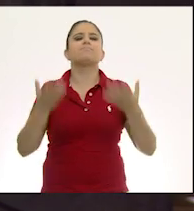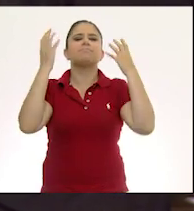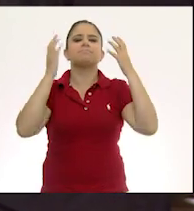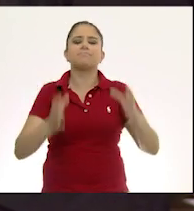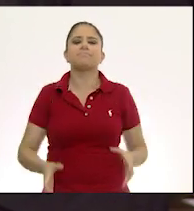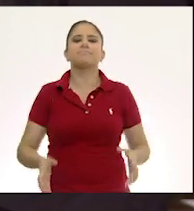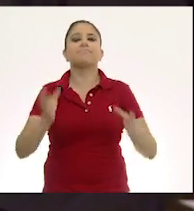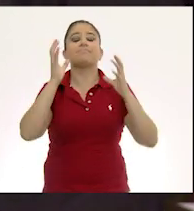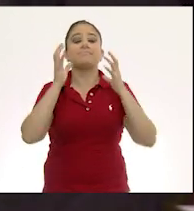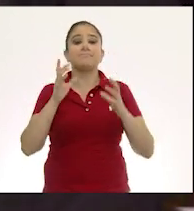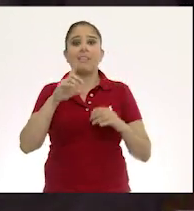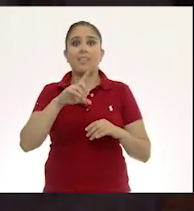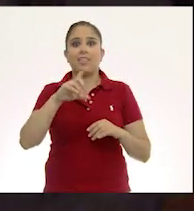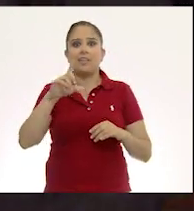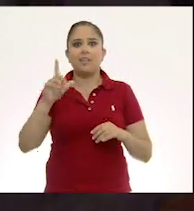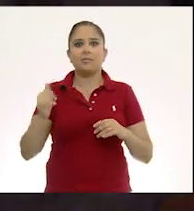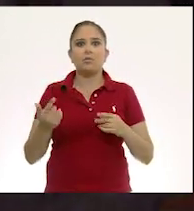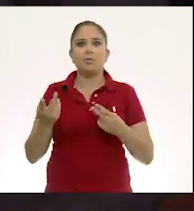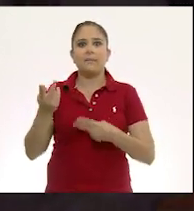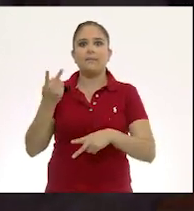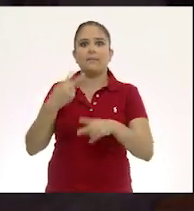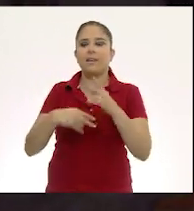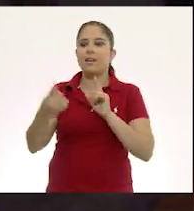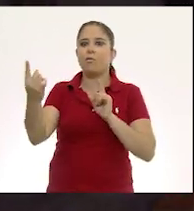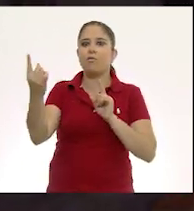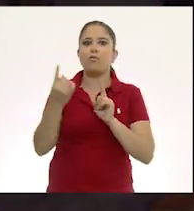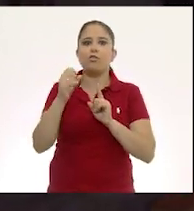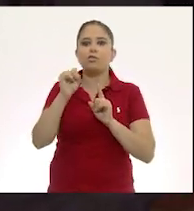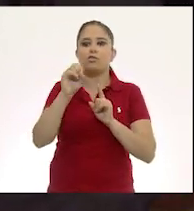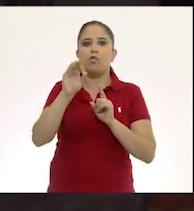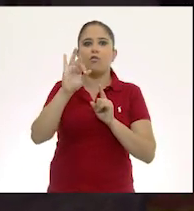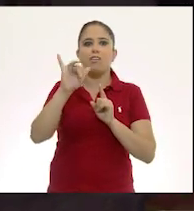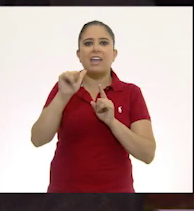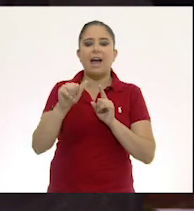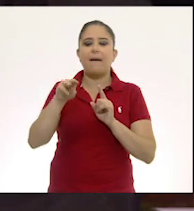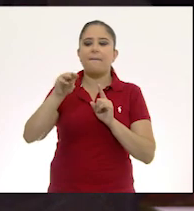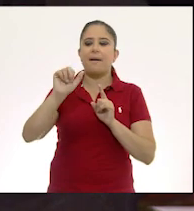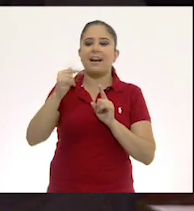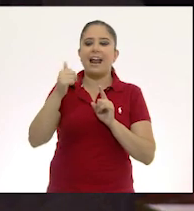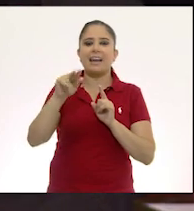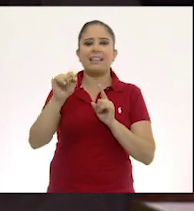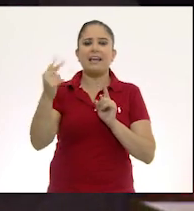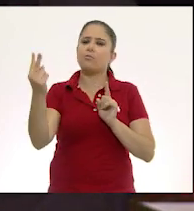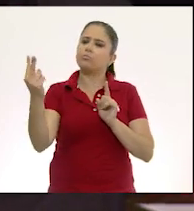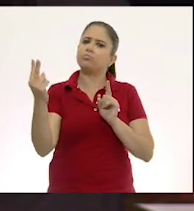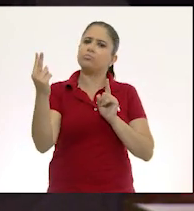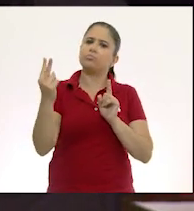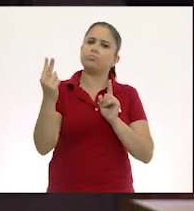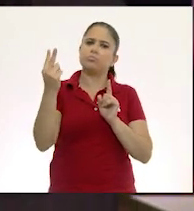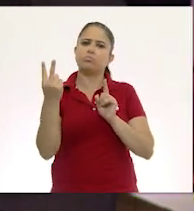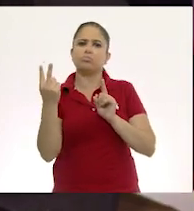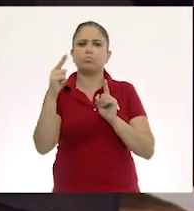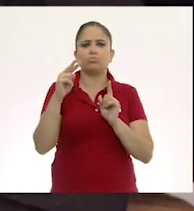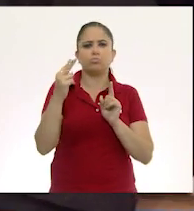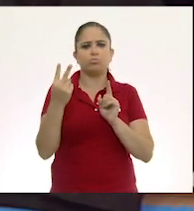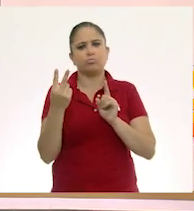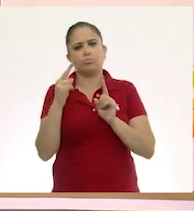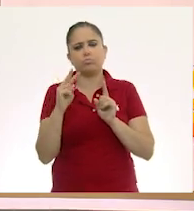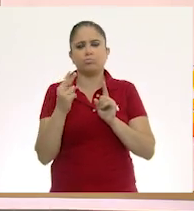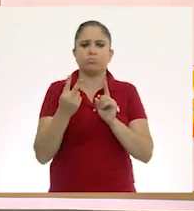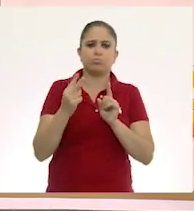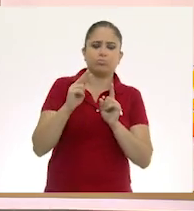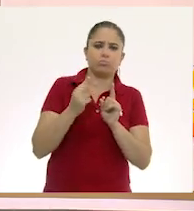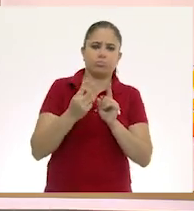entonces se acercan Sofía y Margarita, que también están de paseo. Ahí viene Sofía.